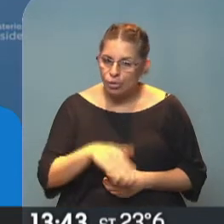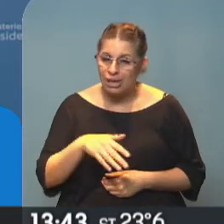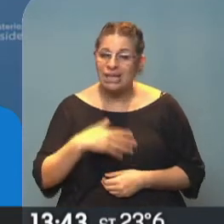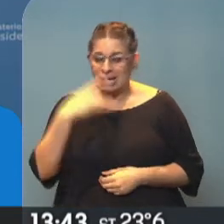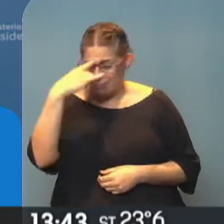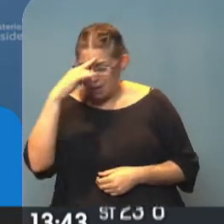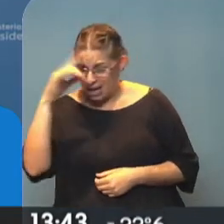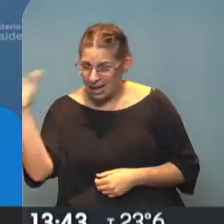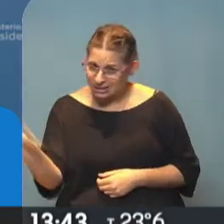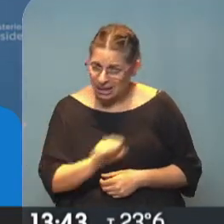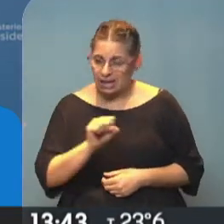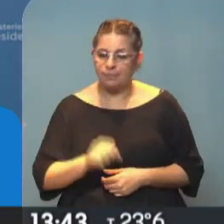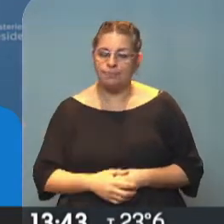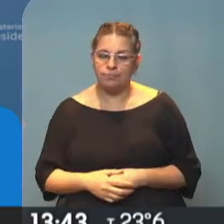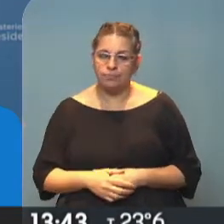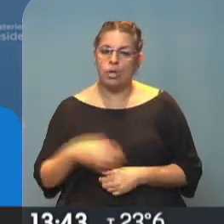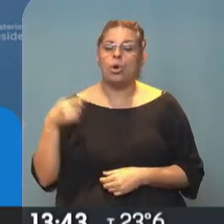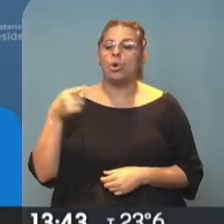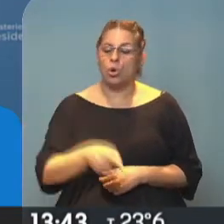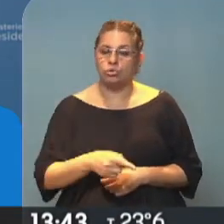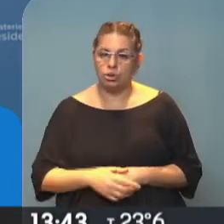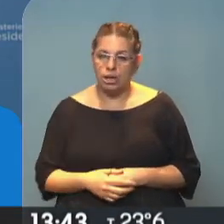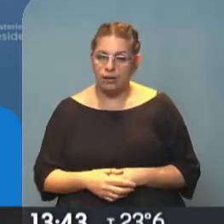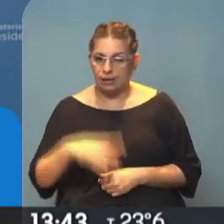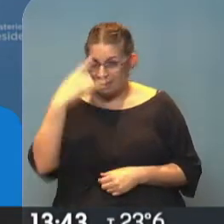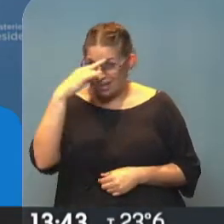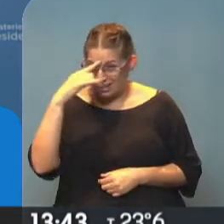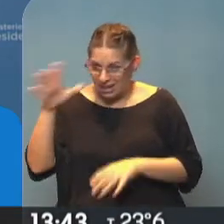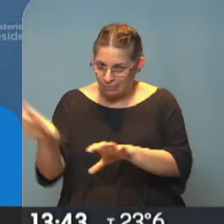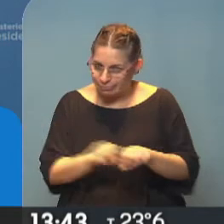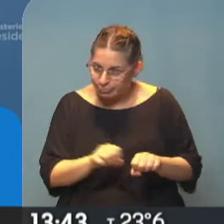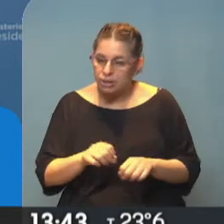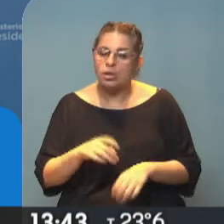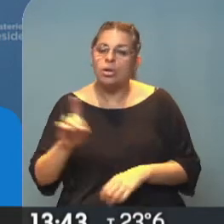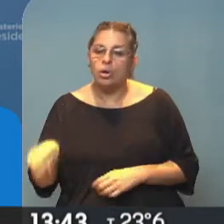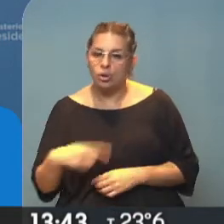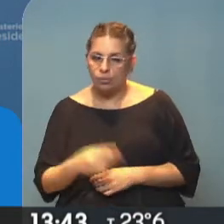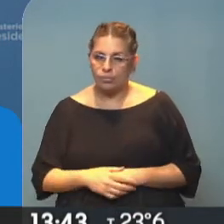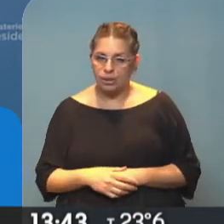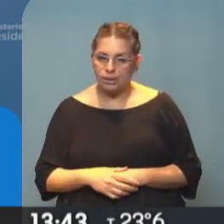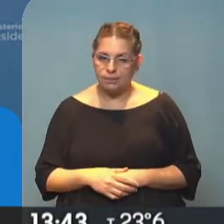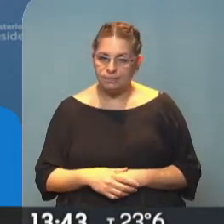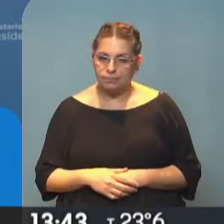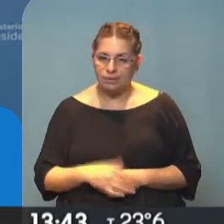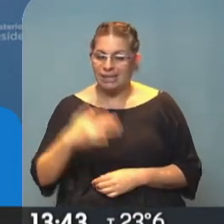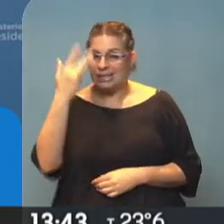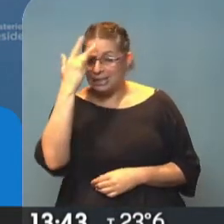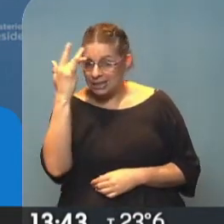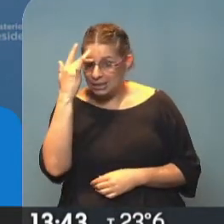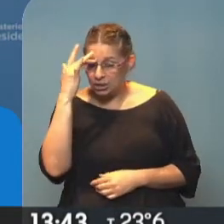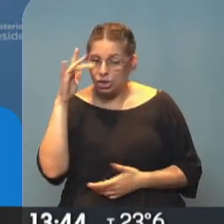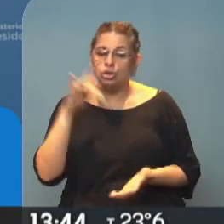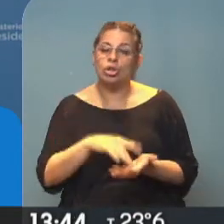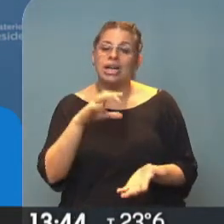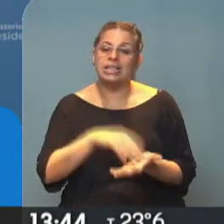ganado, evitando, digamos, el arreo de ganado producto de las incursiones indígenas sobre